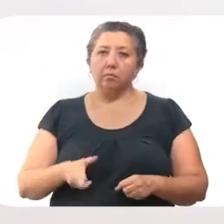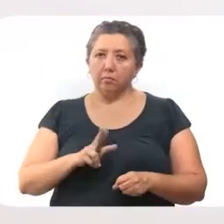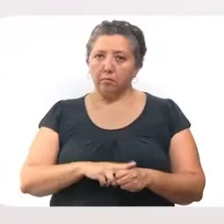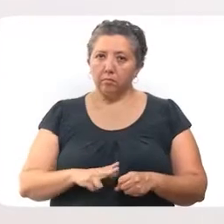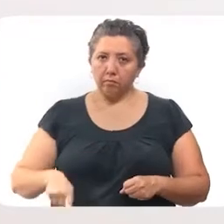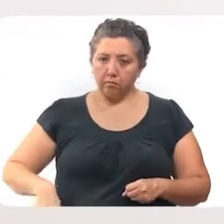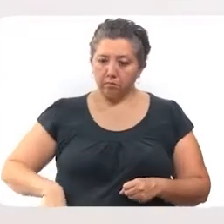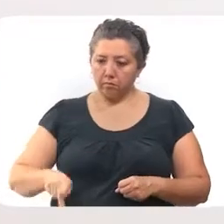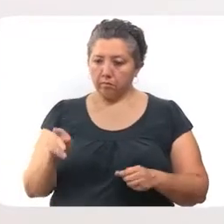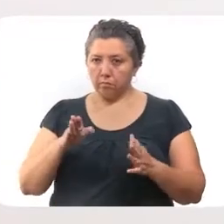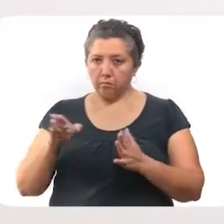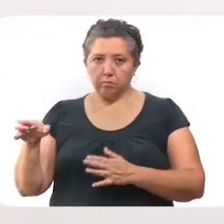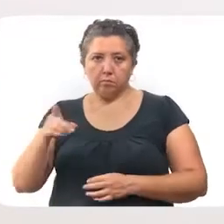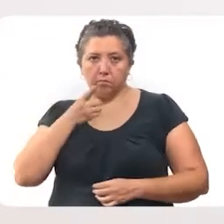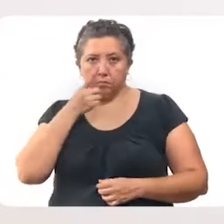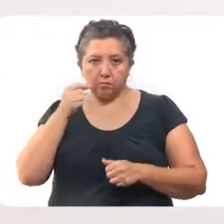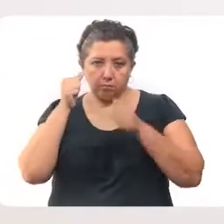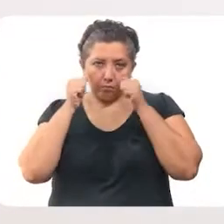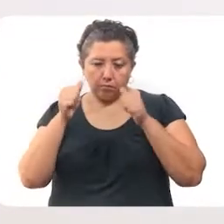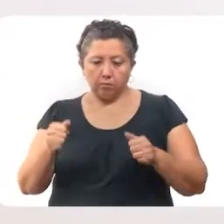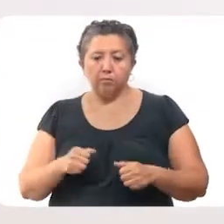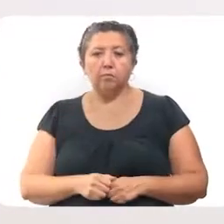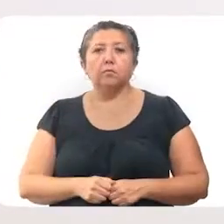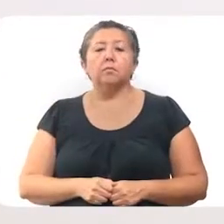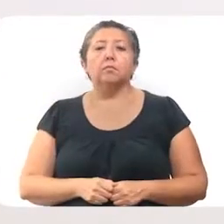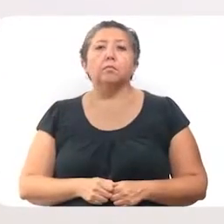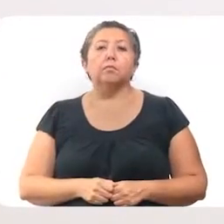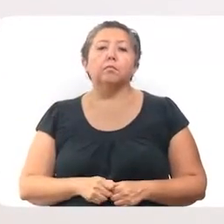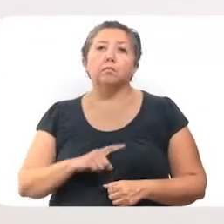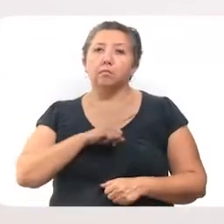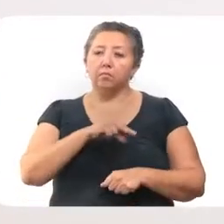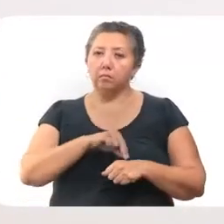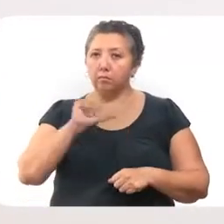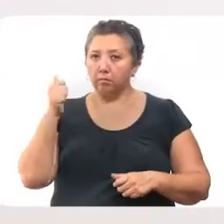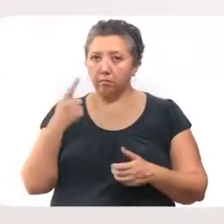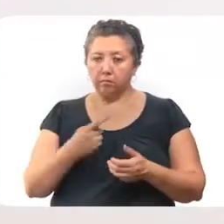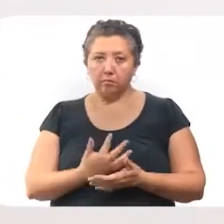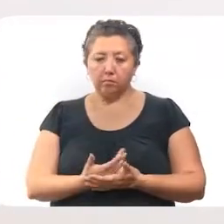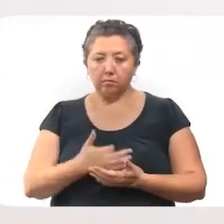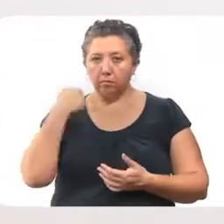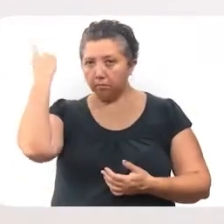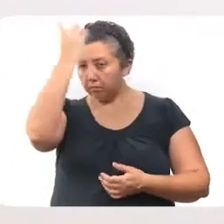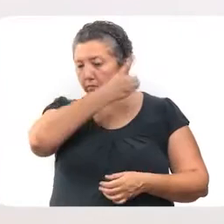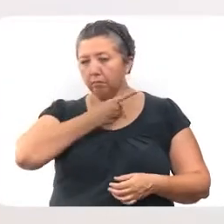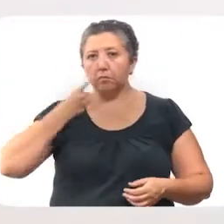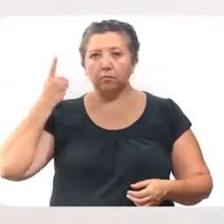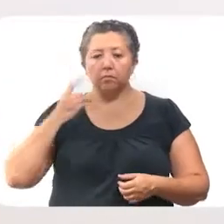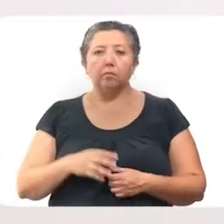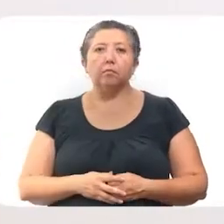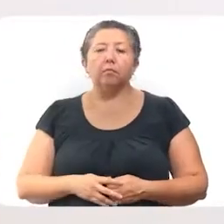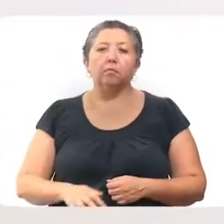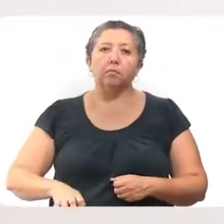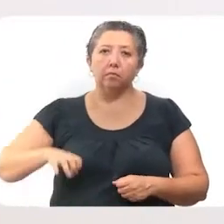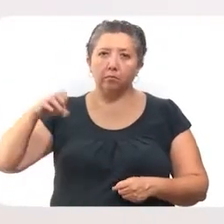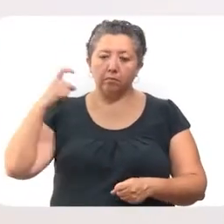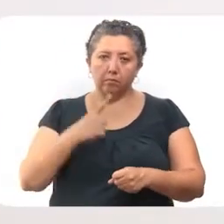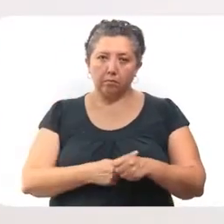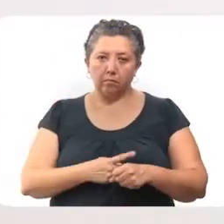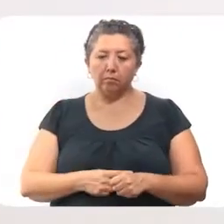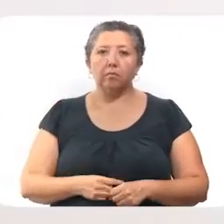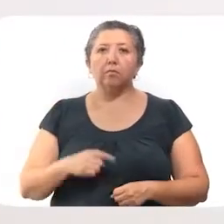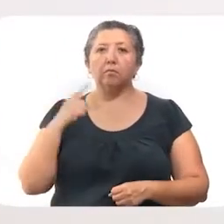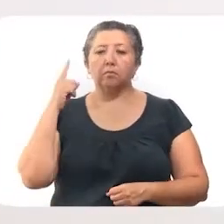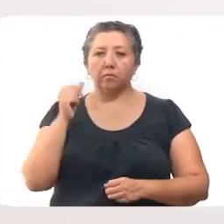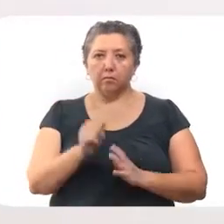positivos están en hospitales públicos y en aislamiento total. Hay otros pacientes a la espera de diagnóstico. El rango de edad de